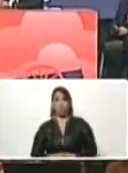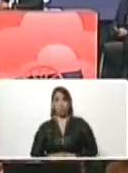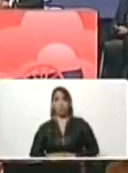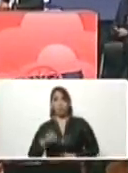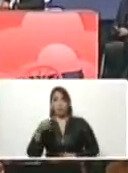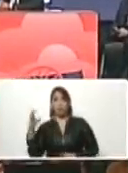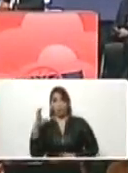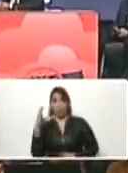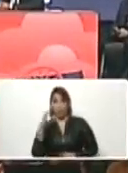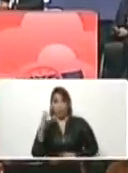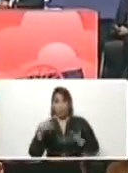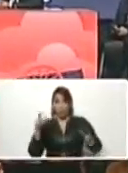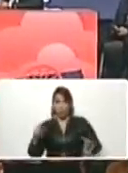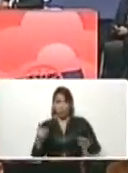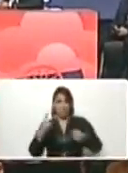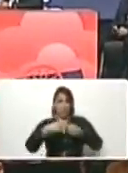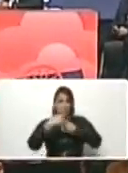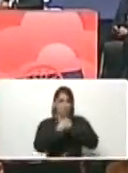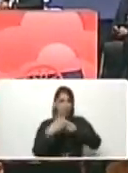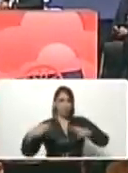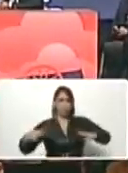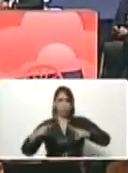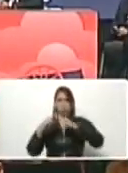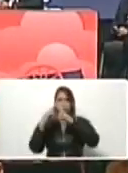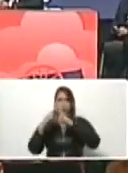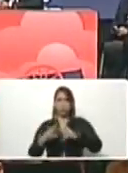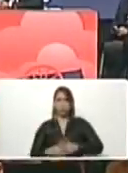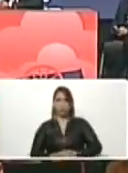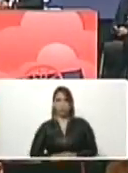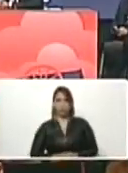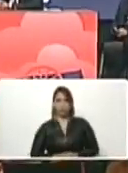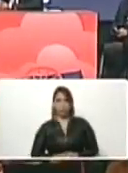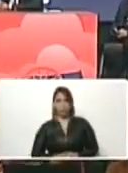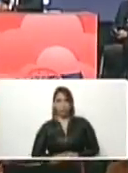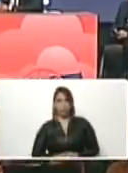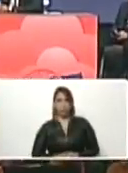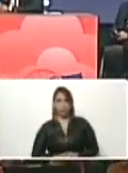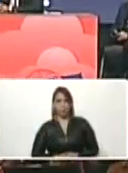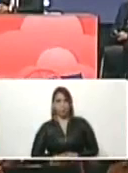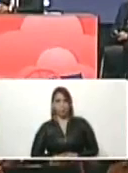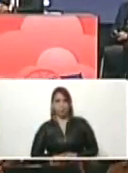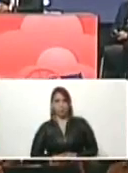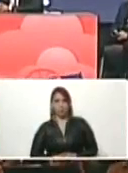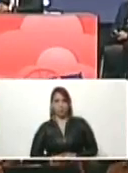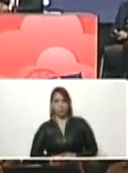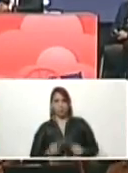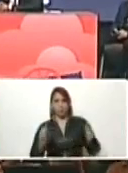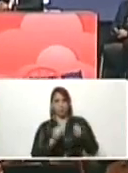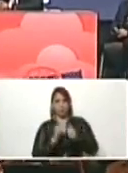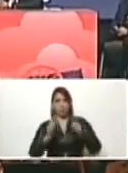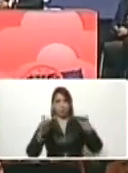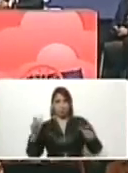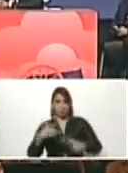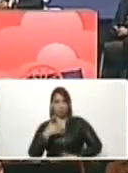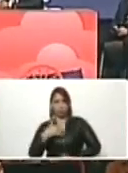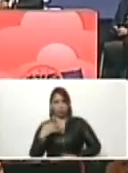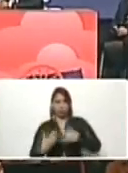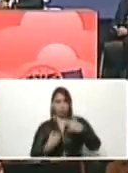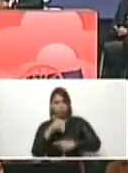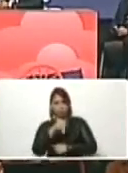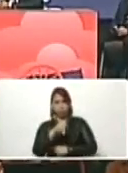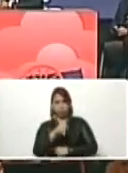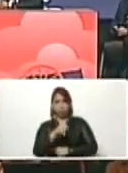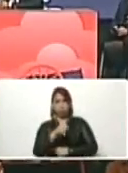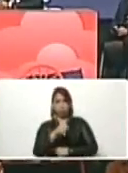neogranadinos. Y se encontró allá con los patriotas, los revolucionarios